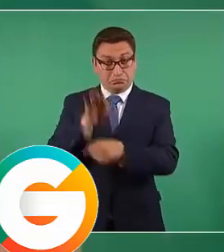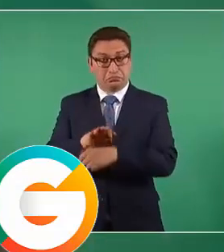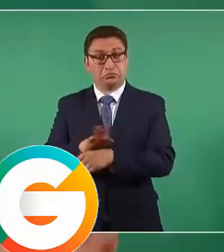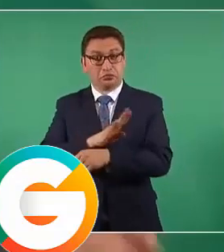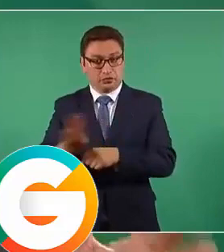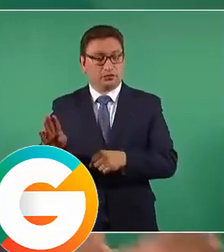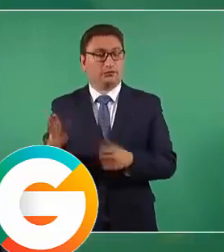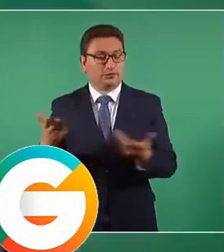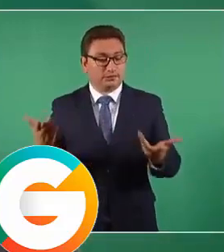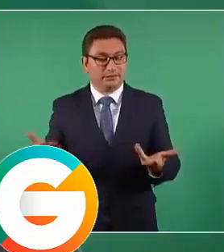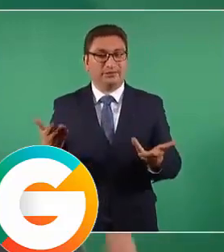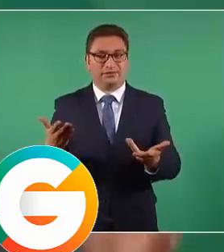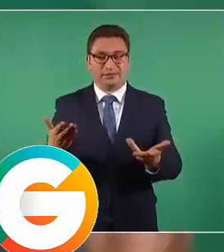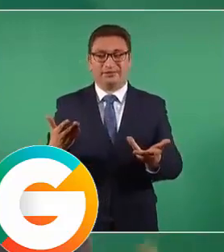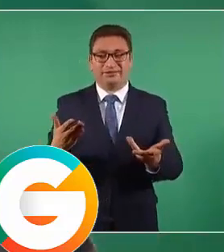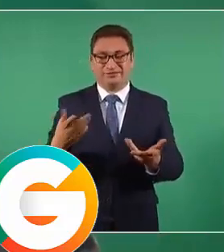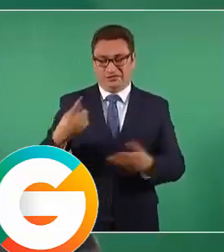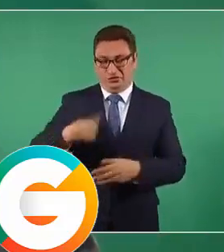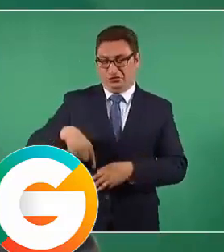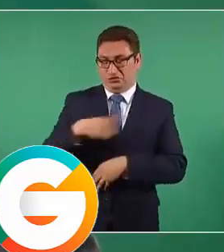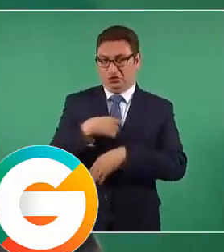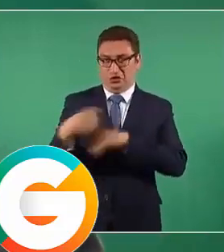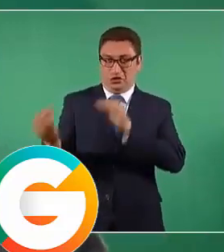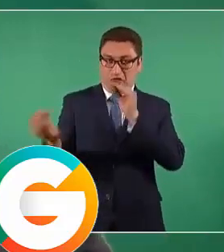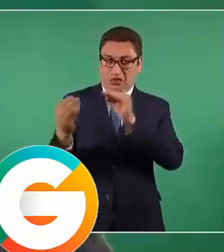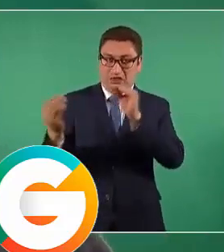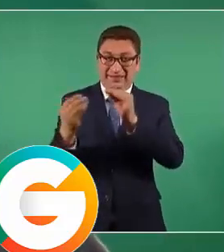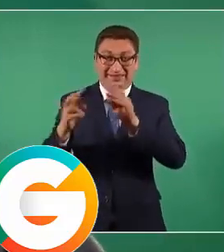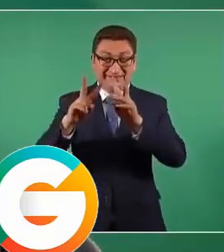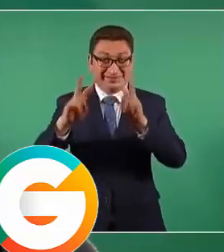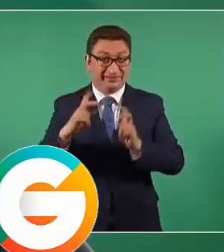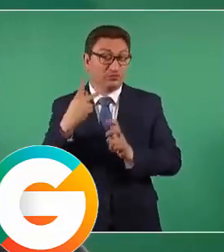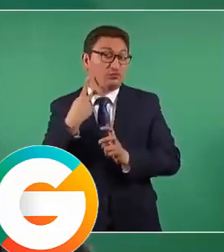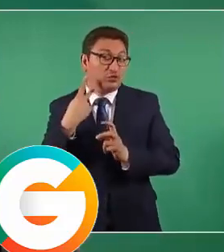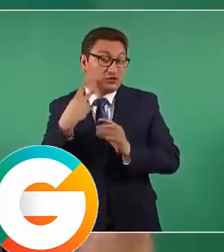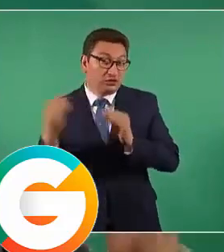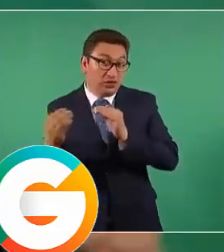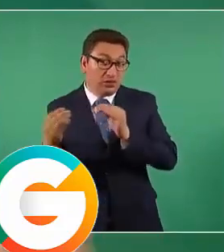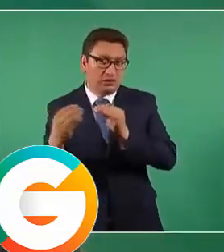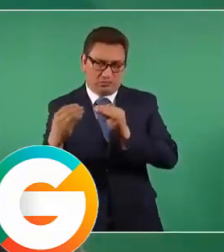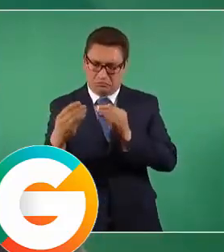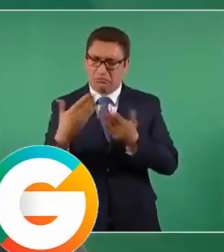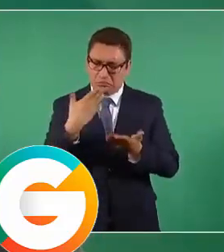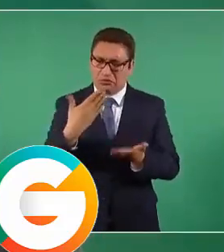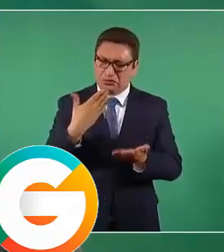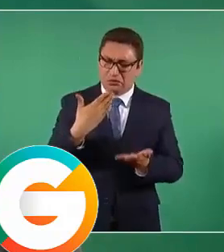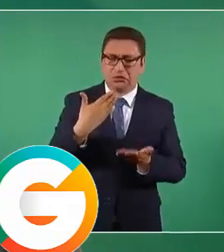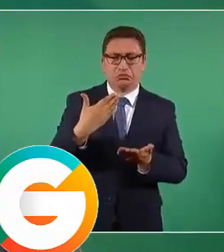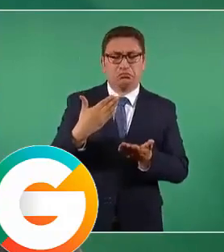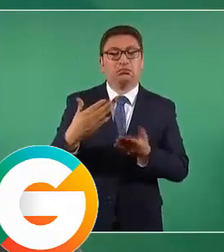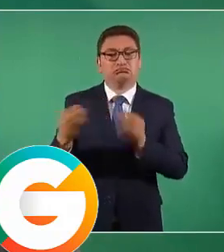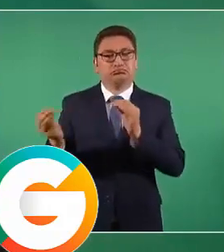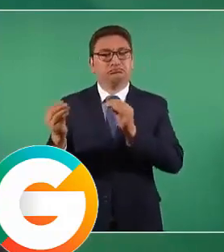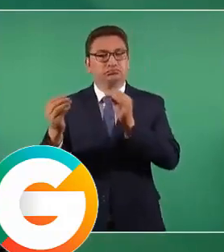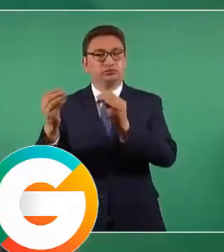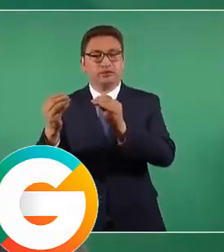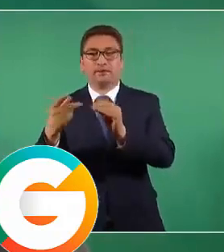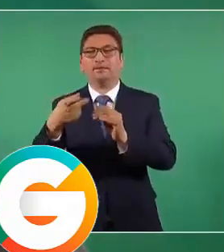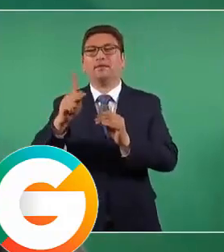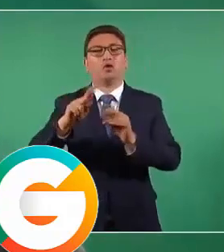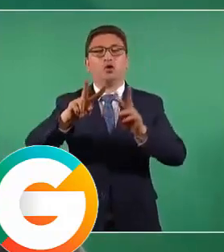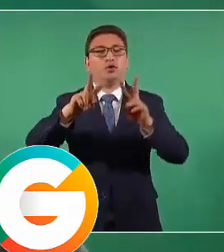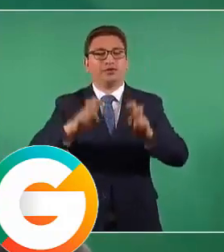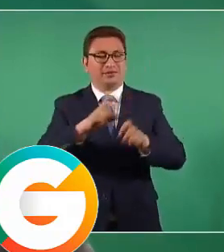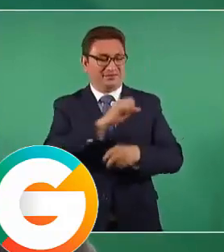No metamos en esto, en nuestras diferencias políticas, que son legítimas, la salud